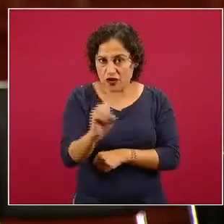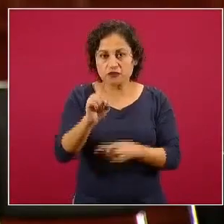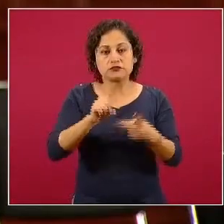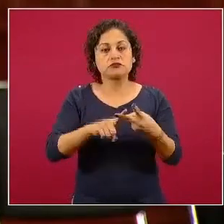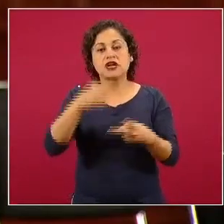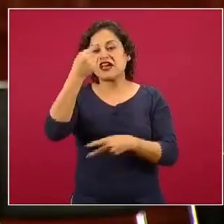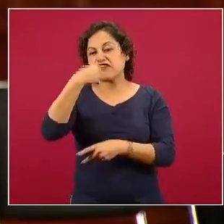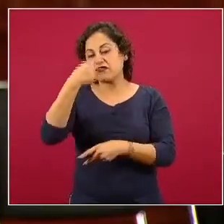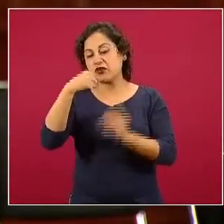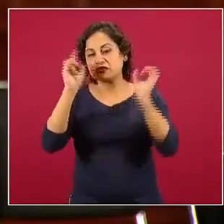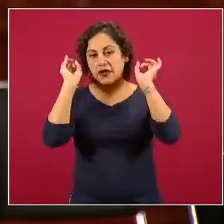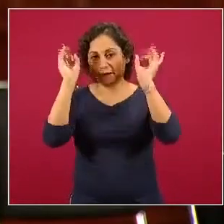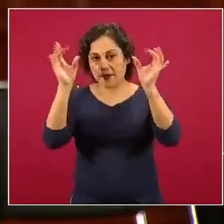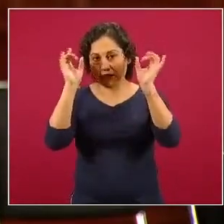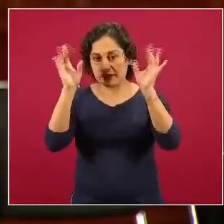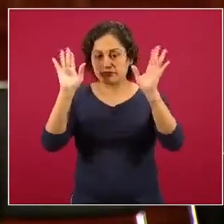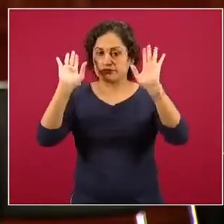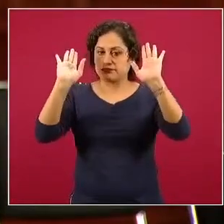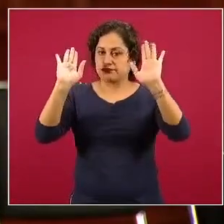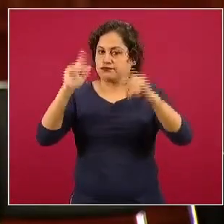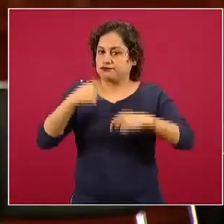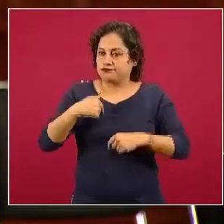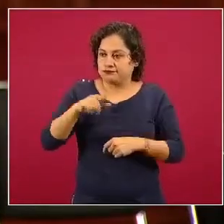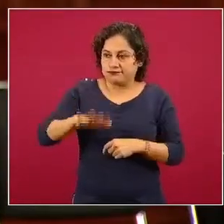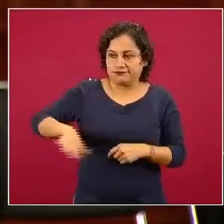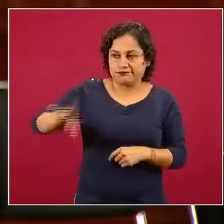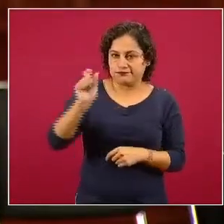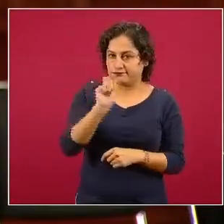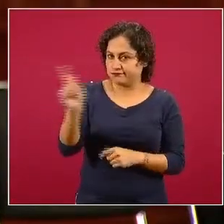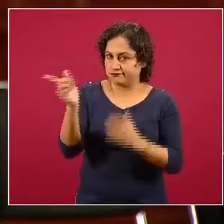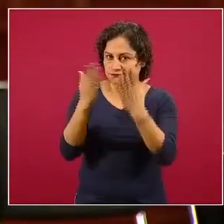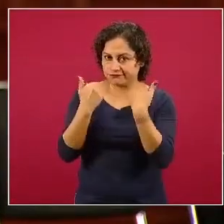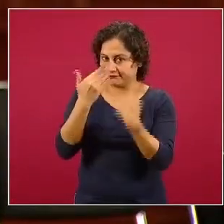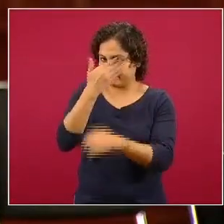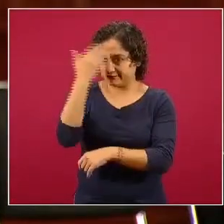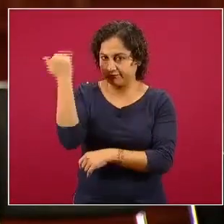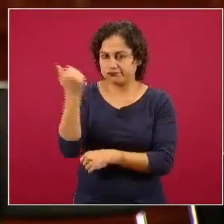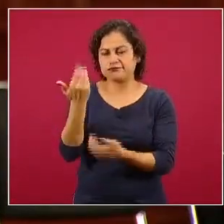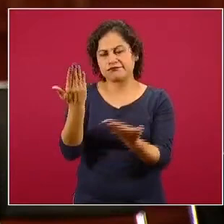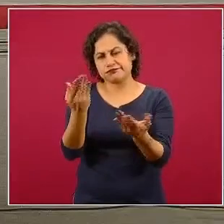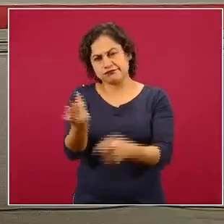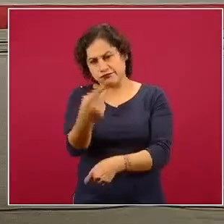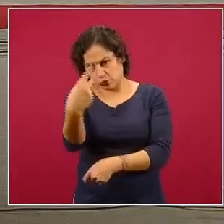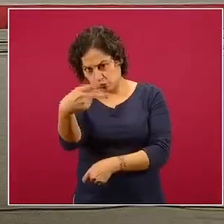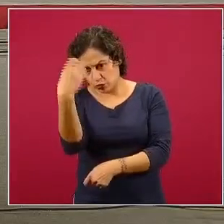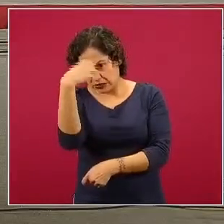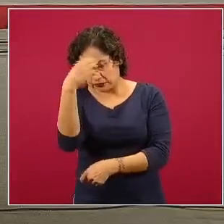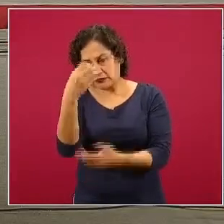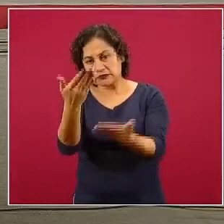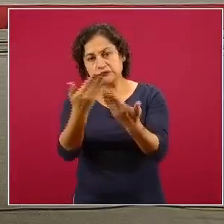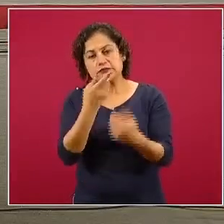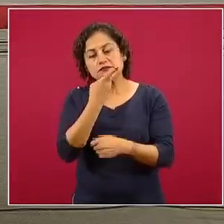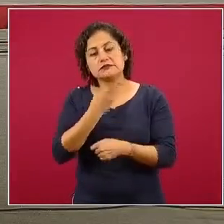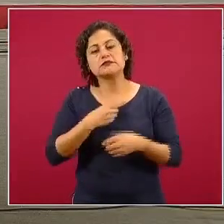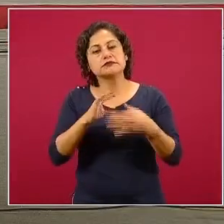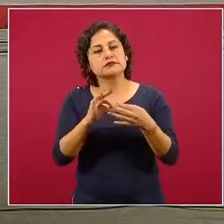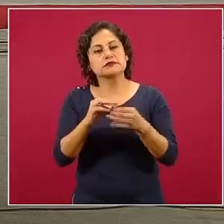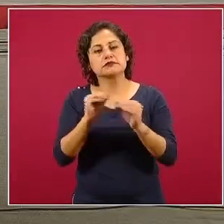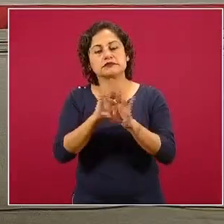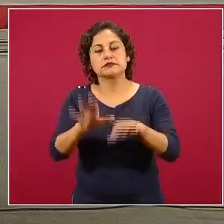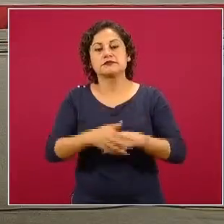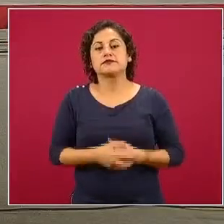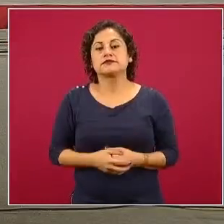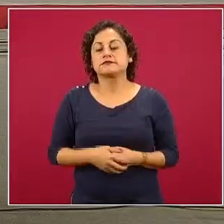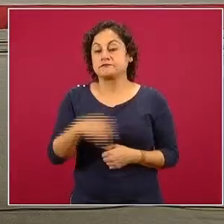con dolor de cabeza. Entonces, pero qué mejor que un experto nos explicara esto, por favor. Con mucho gusto.